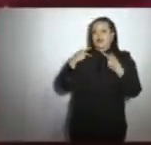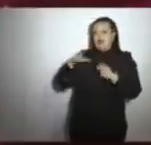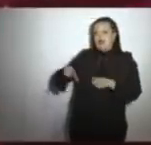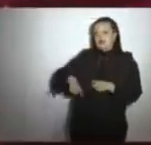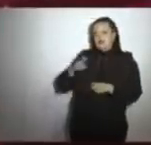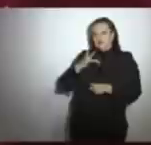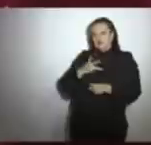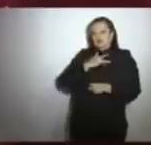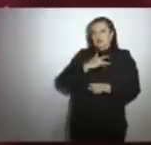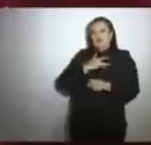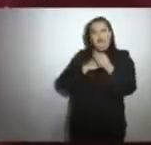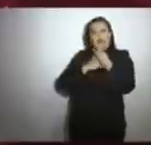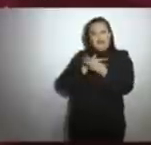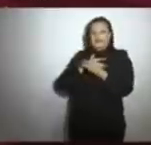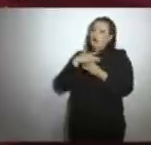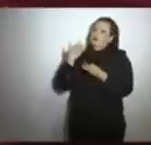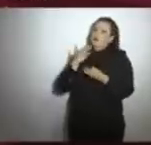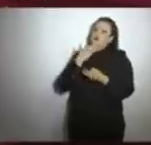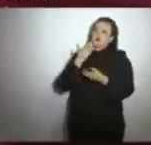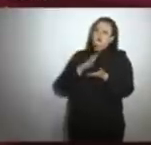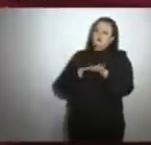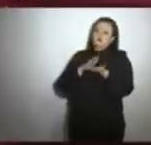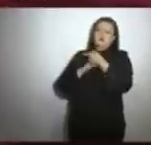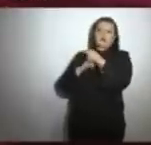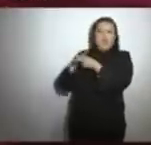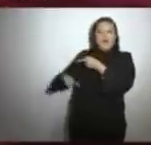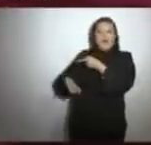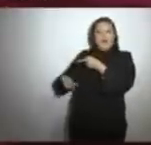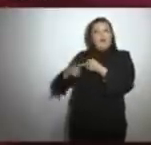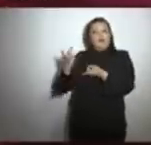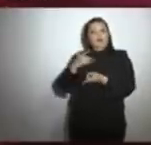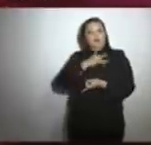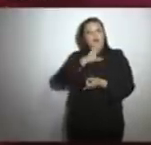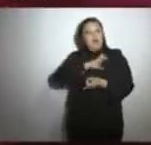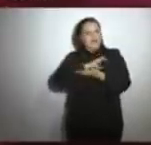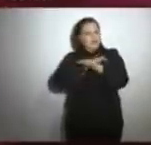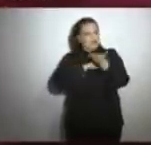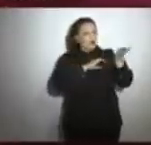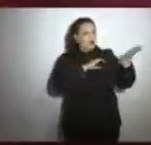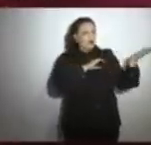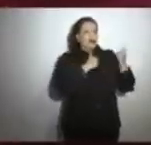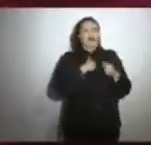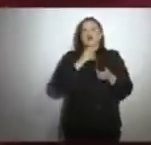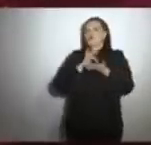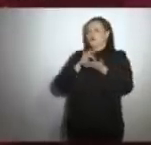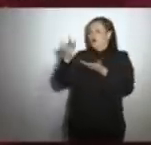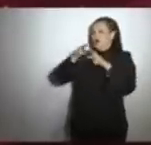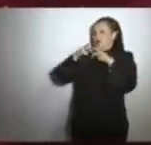pueblo, y el señor gobernador lo tiene para ustedes. Así que muchas gracias por estar aquí.